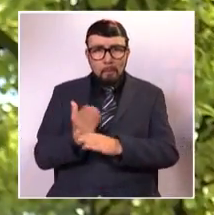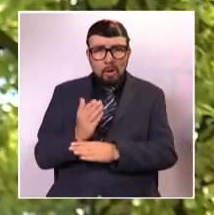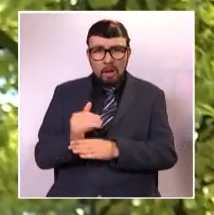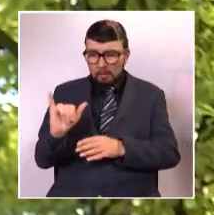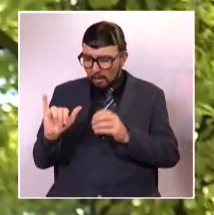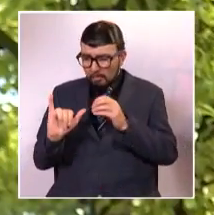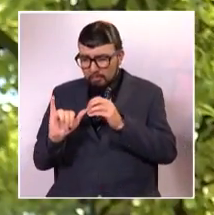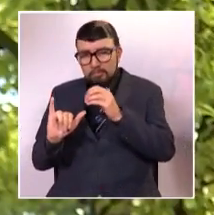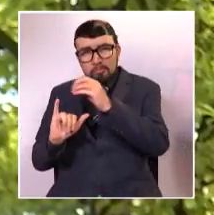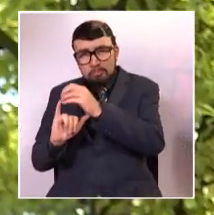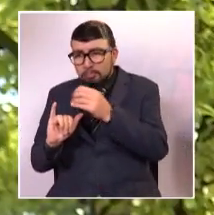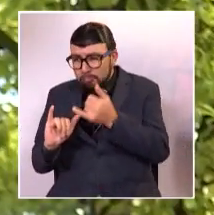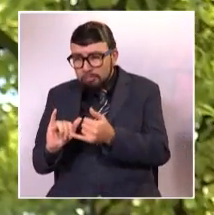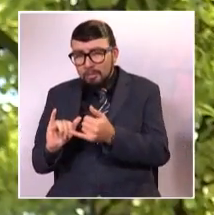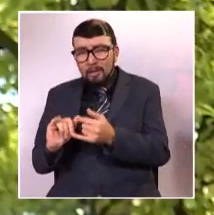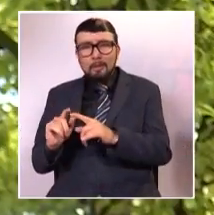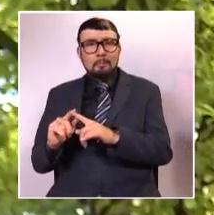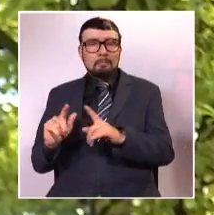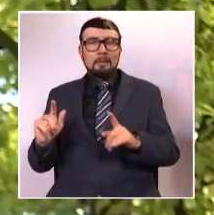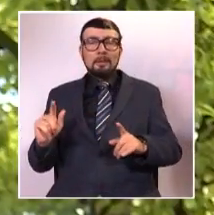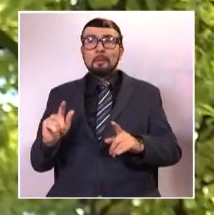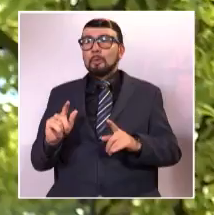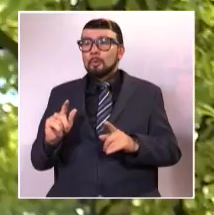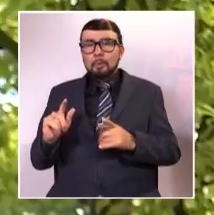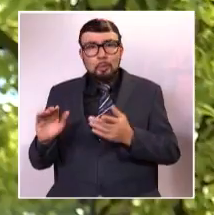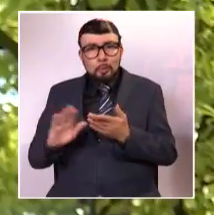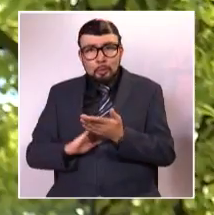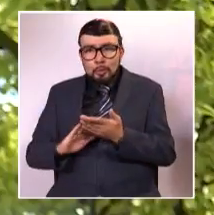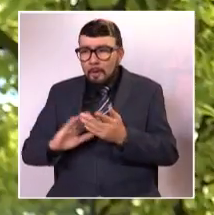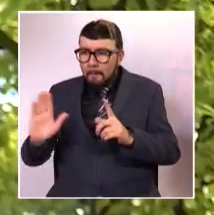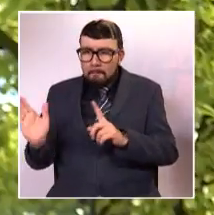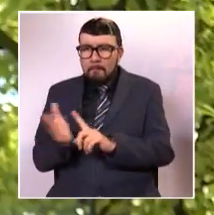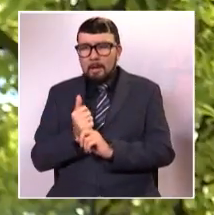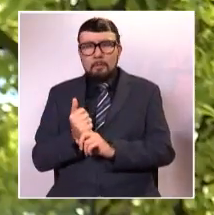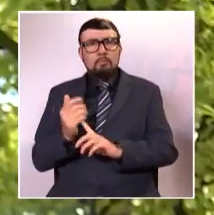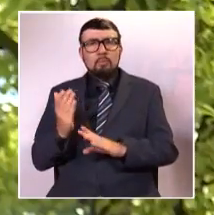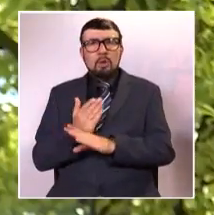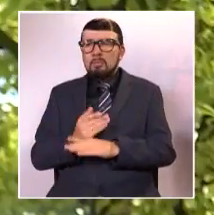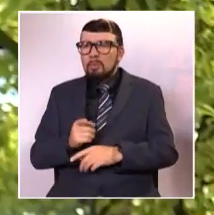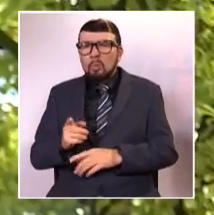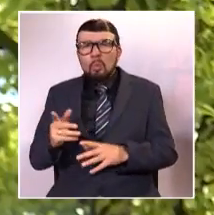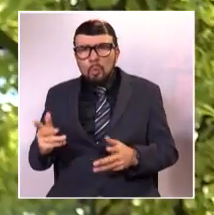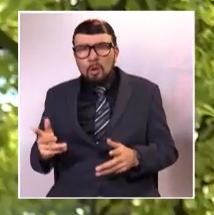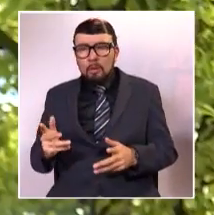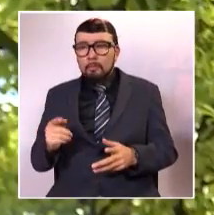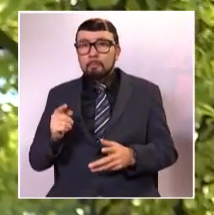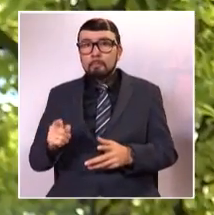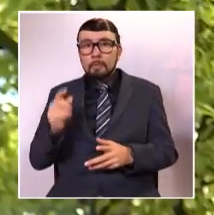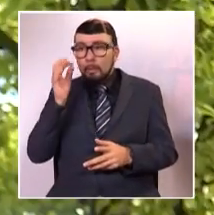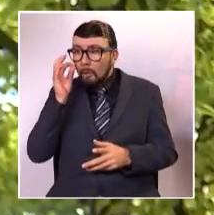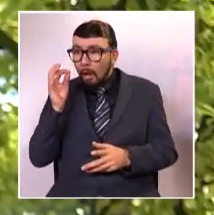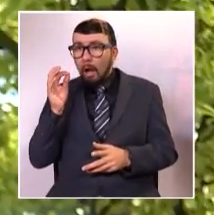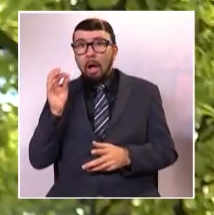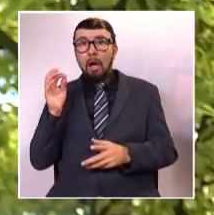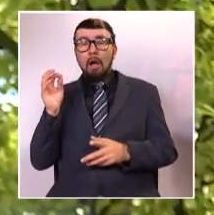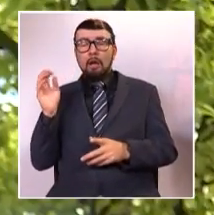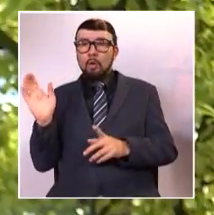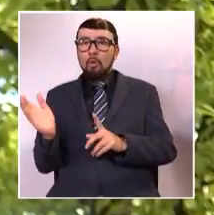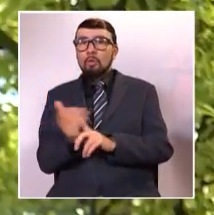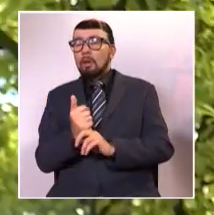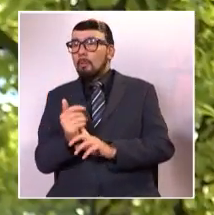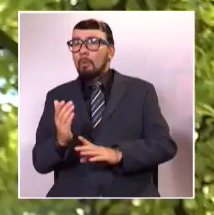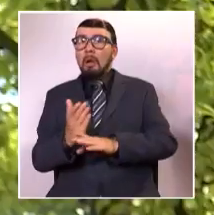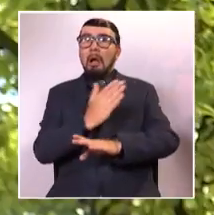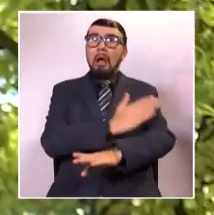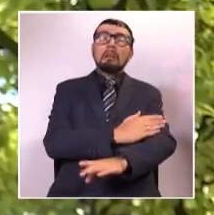un quistecito, pero que la bomba de tiempo que tiene, el problema más grande, está de pronto en un tumor que encontramos, en una masita que